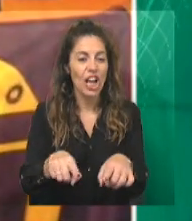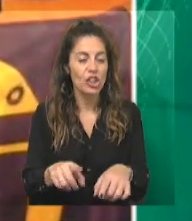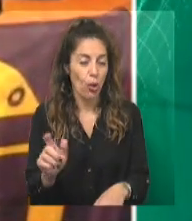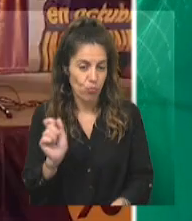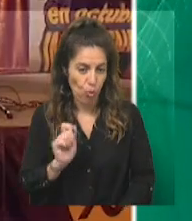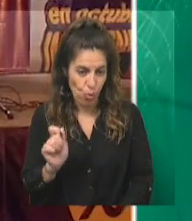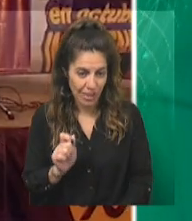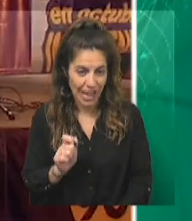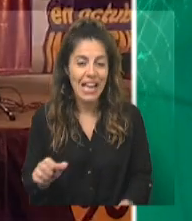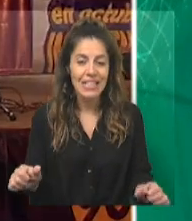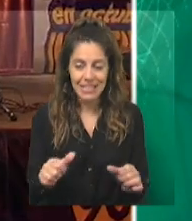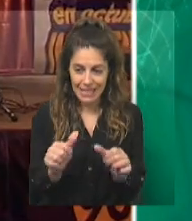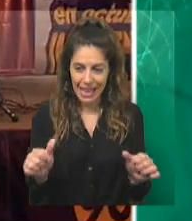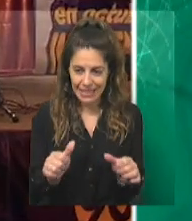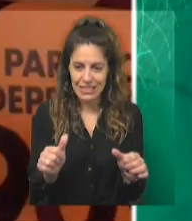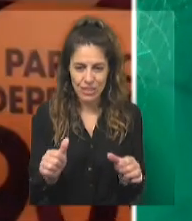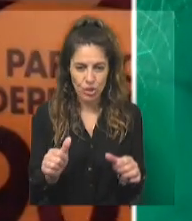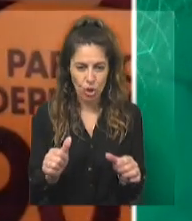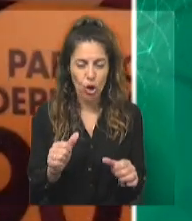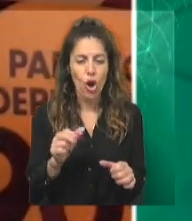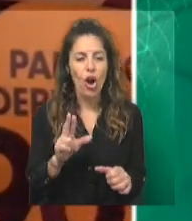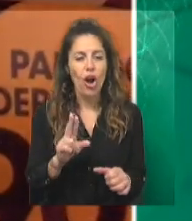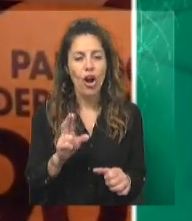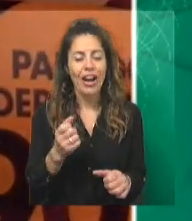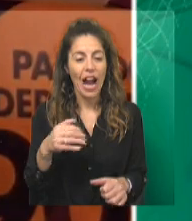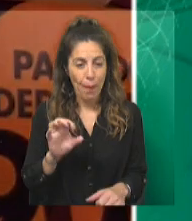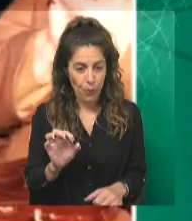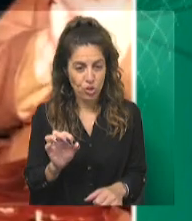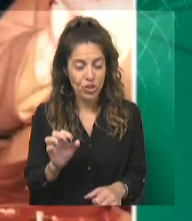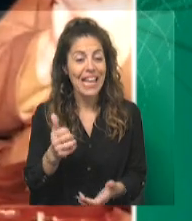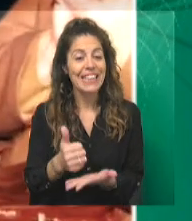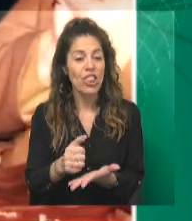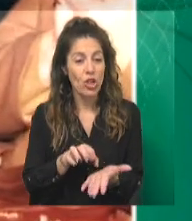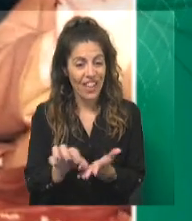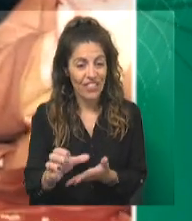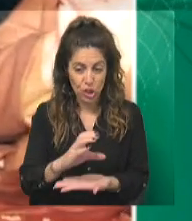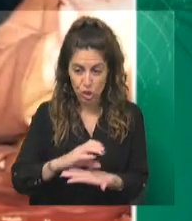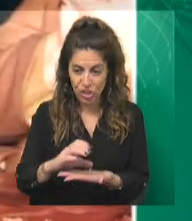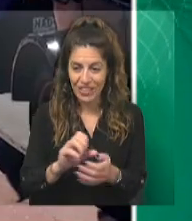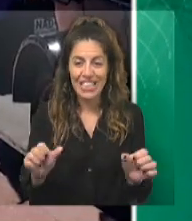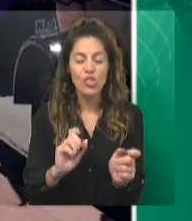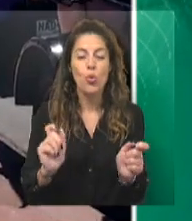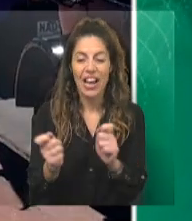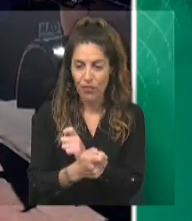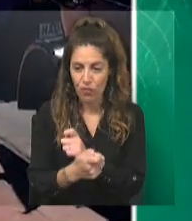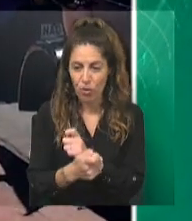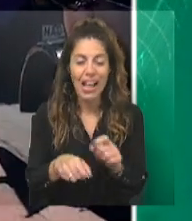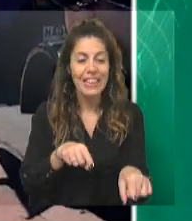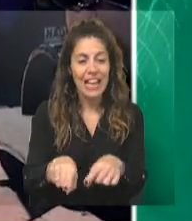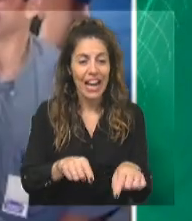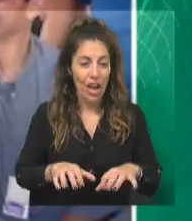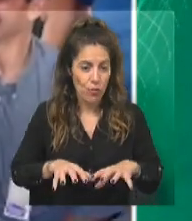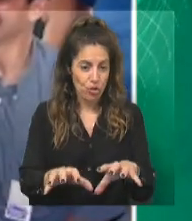se se hizo eh Conrado Ramos estando en servicio civil hizo una reforma de la carrera del